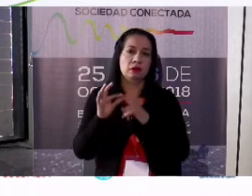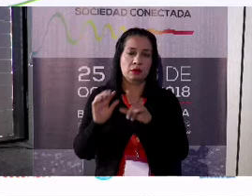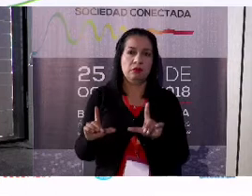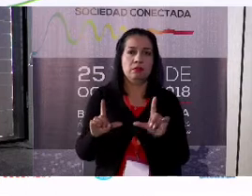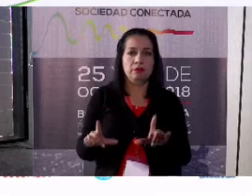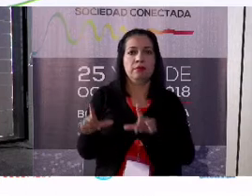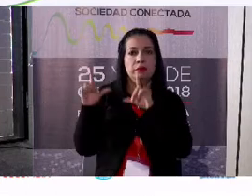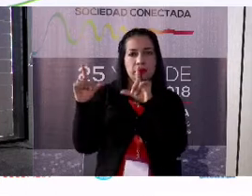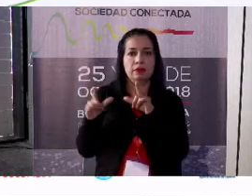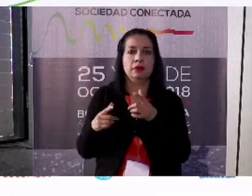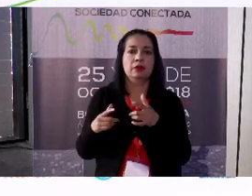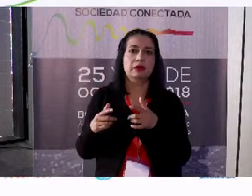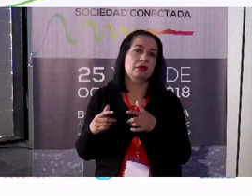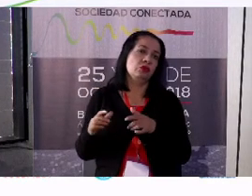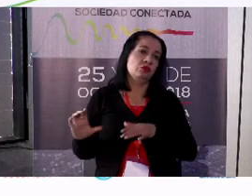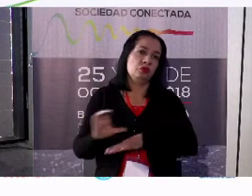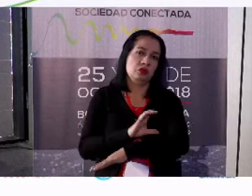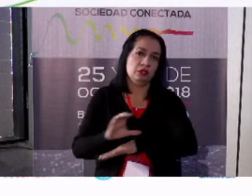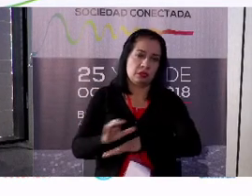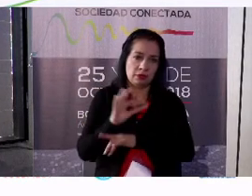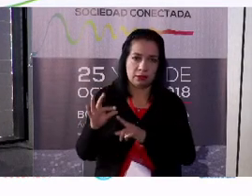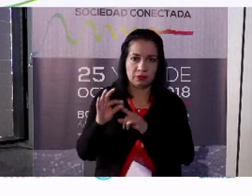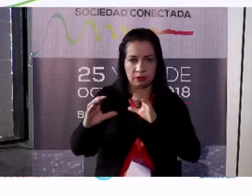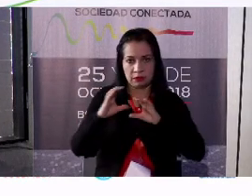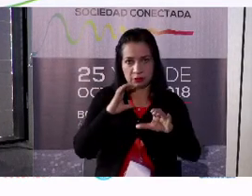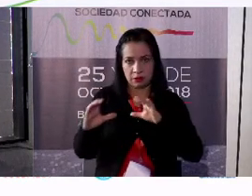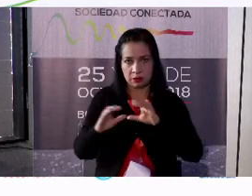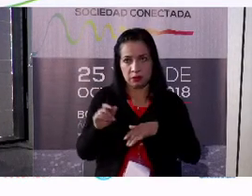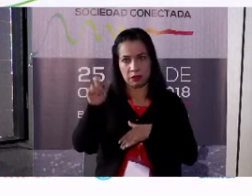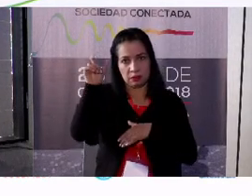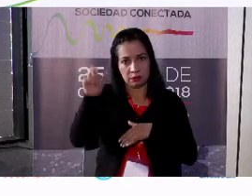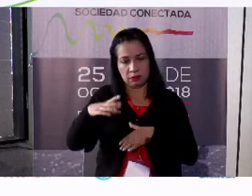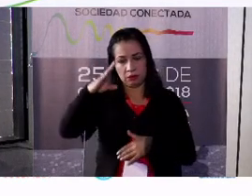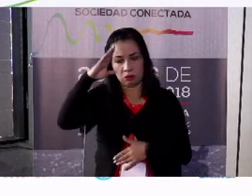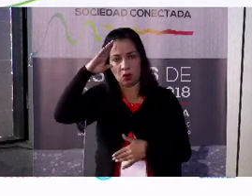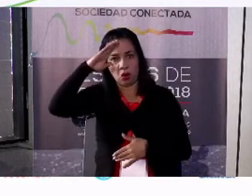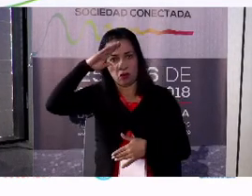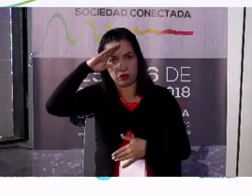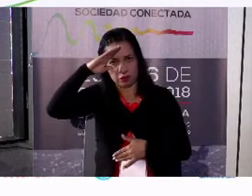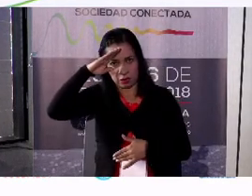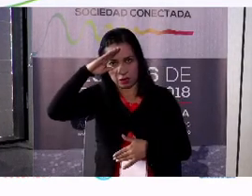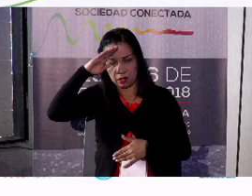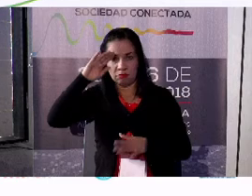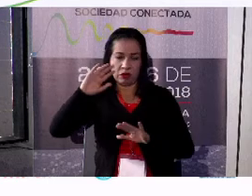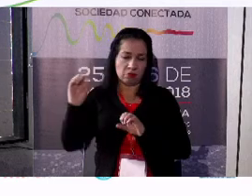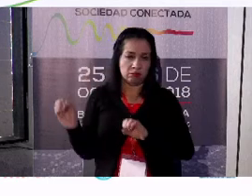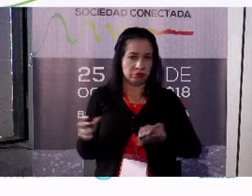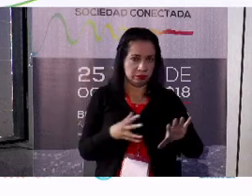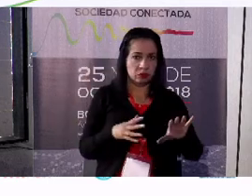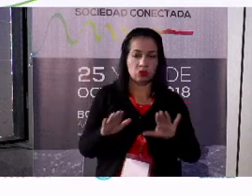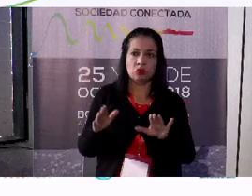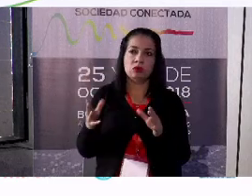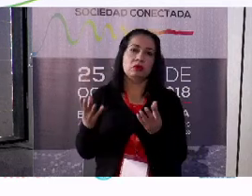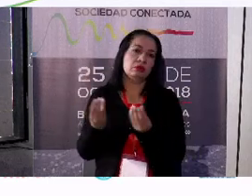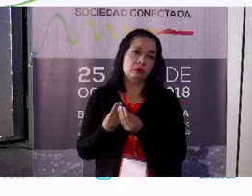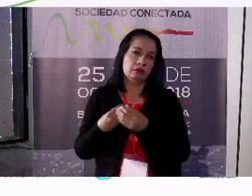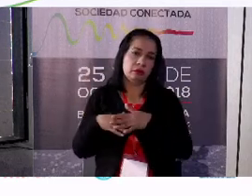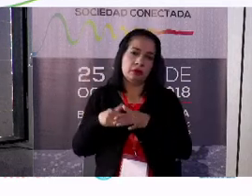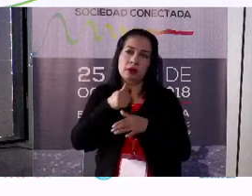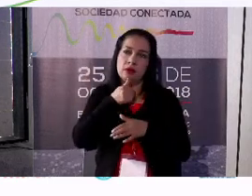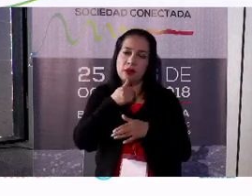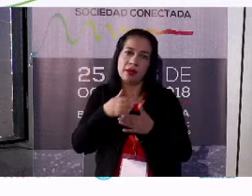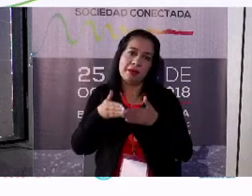en telecomunicaciones y oficial retirado de la armada de Argentina orientado en submarinos es especialista en